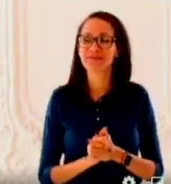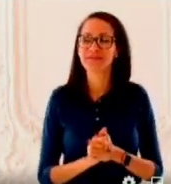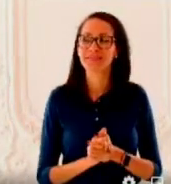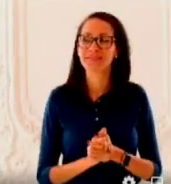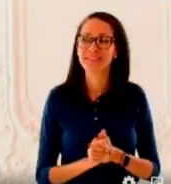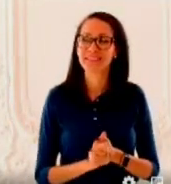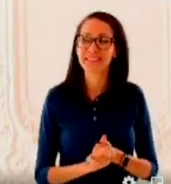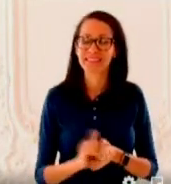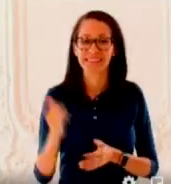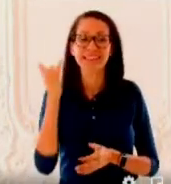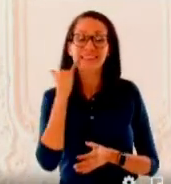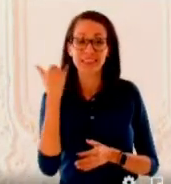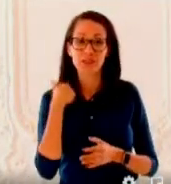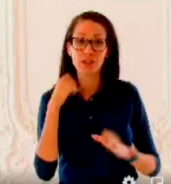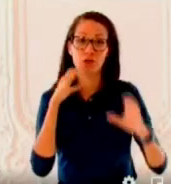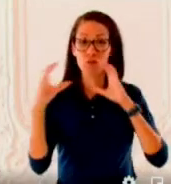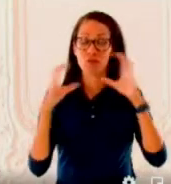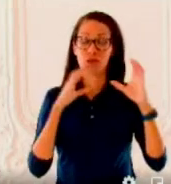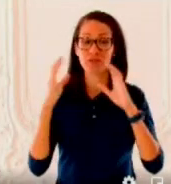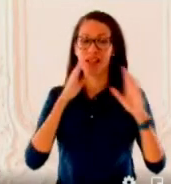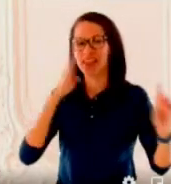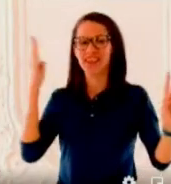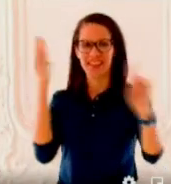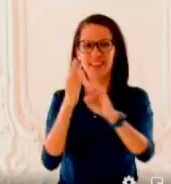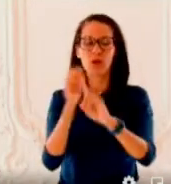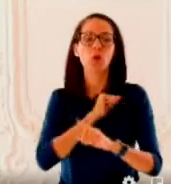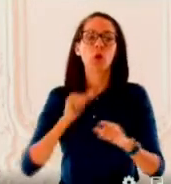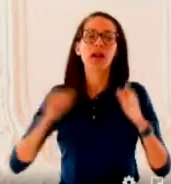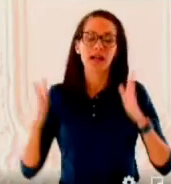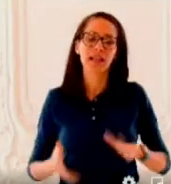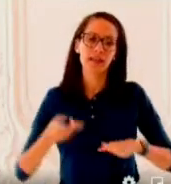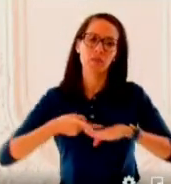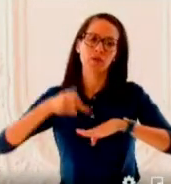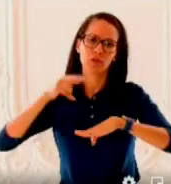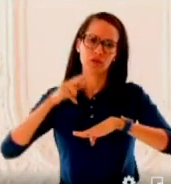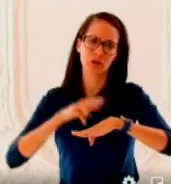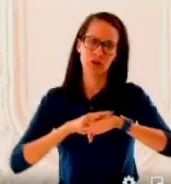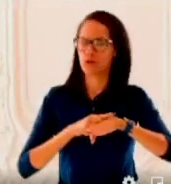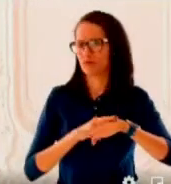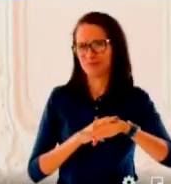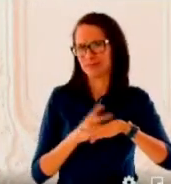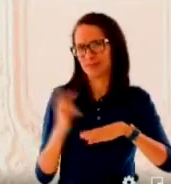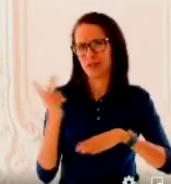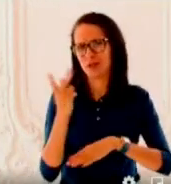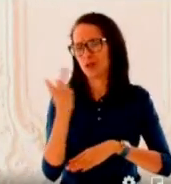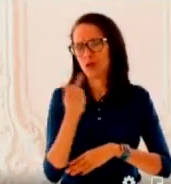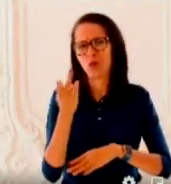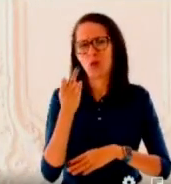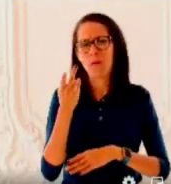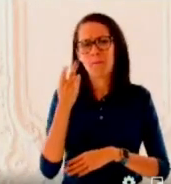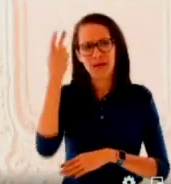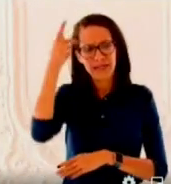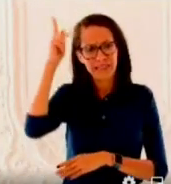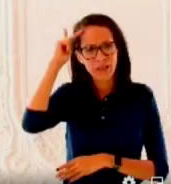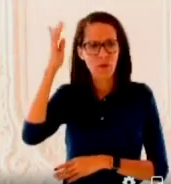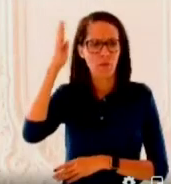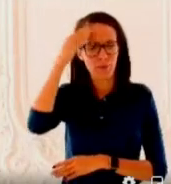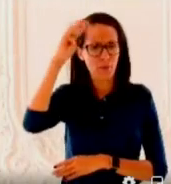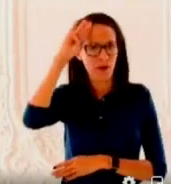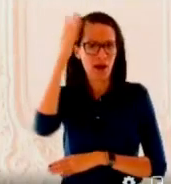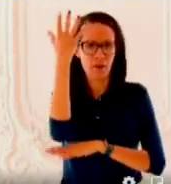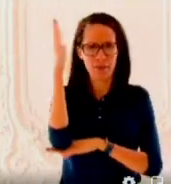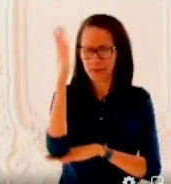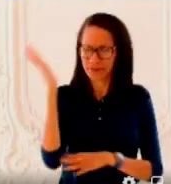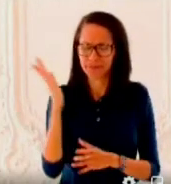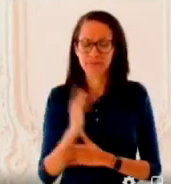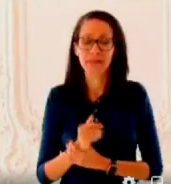Sí, yo he tenido comunicación directa con los alcaldes en Puerto Rico de ambos partidos principales ya por muchos años. Y diría